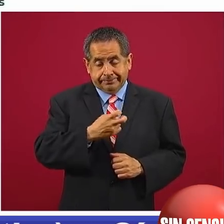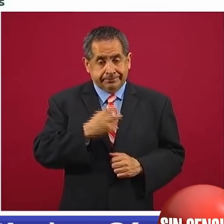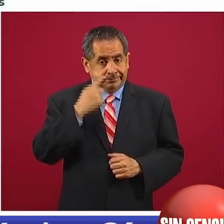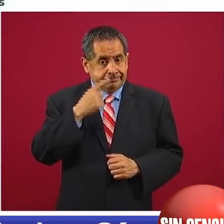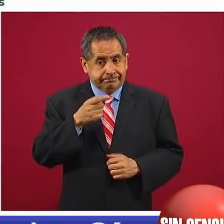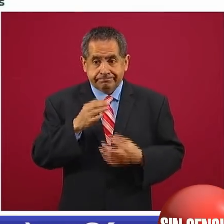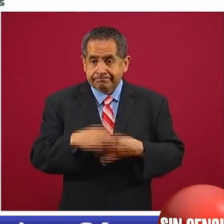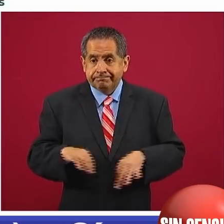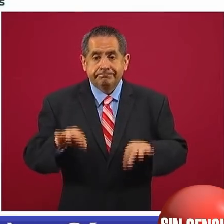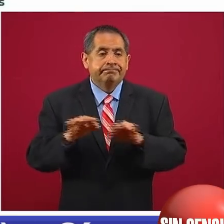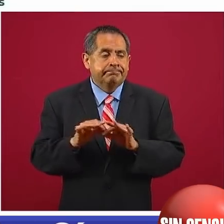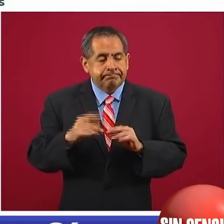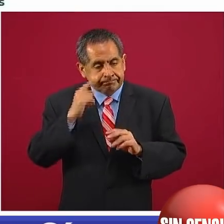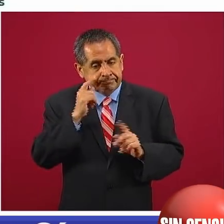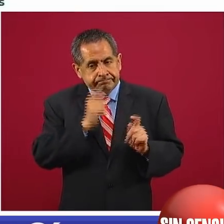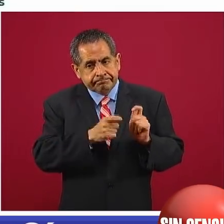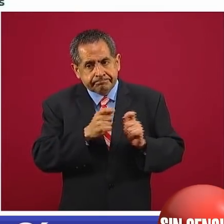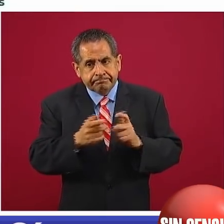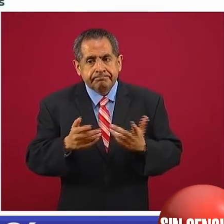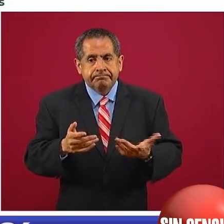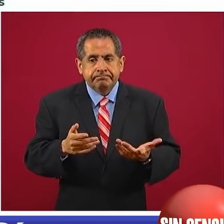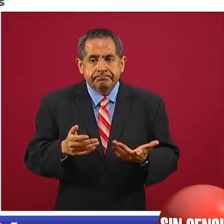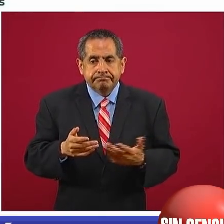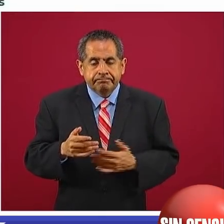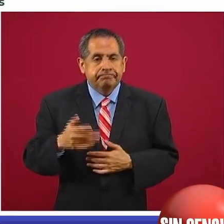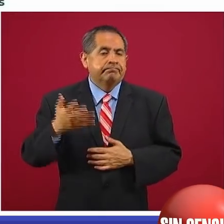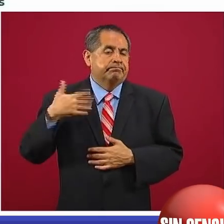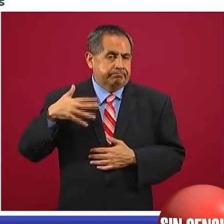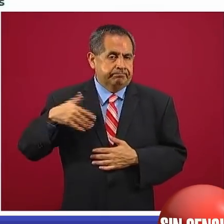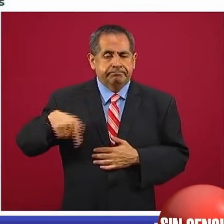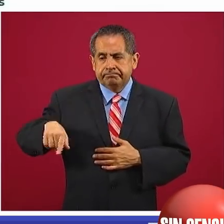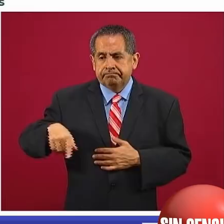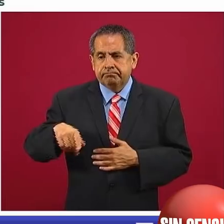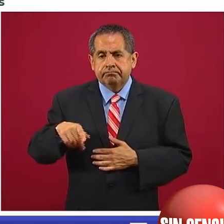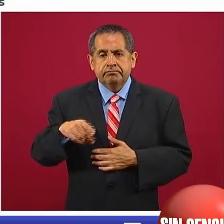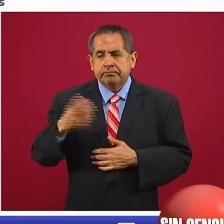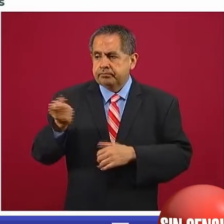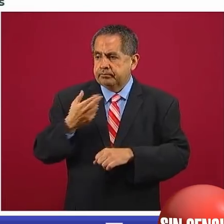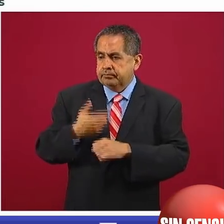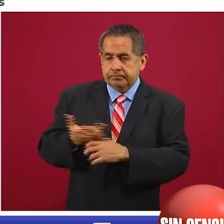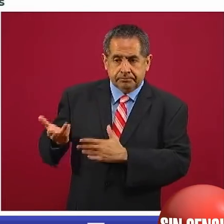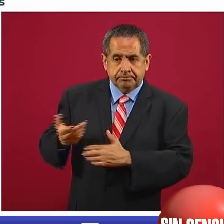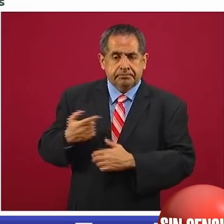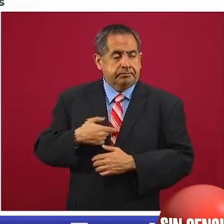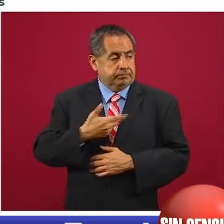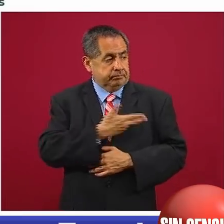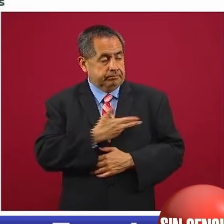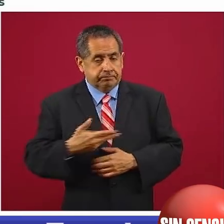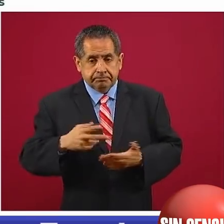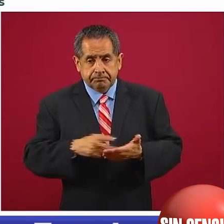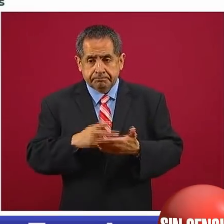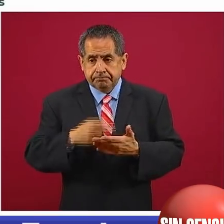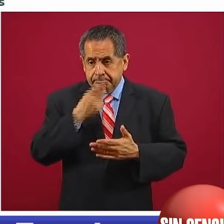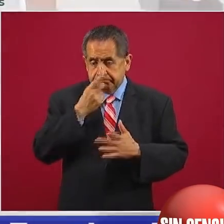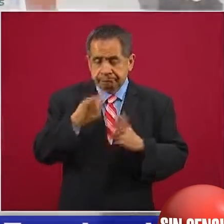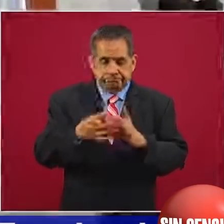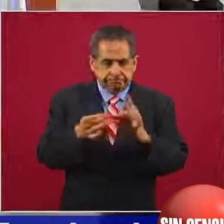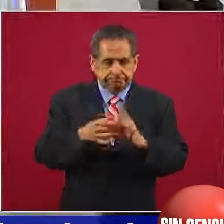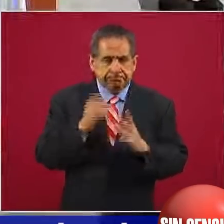esta variable, de esta situación, porque como decía ya el secretario y lo ha comentado el presidente en múltiples